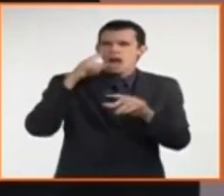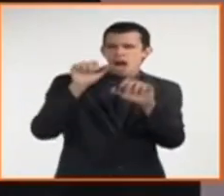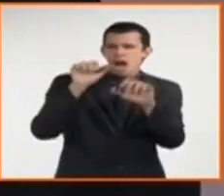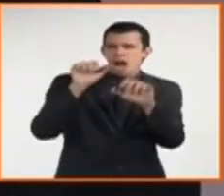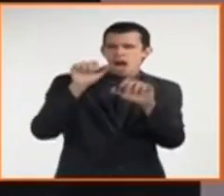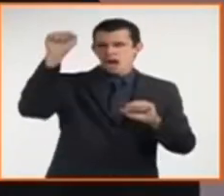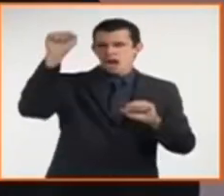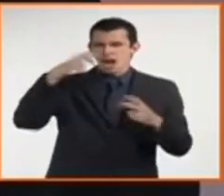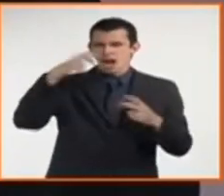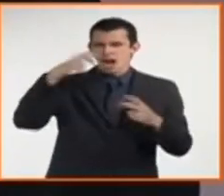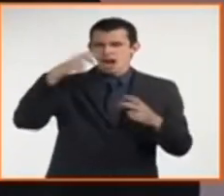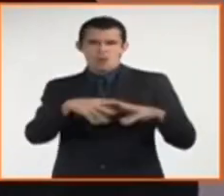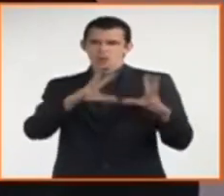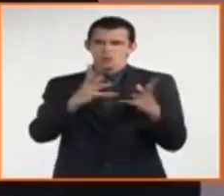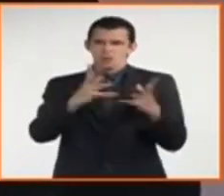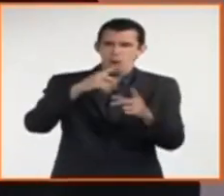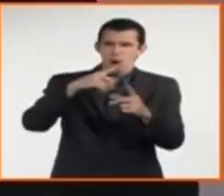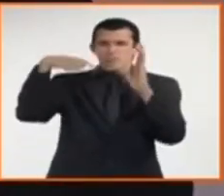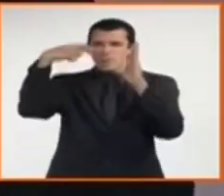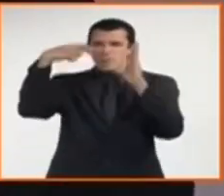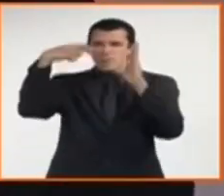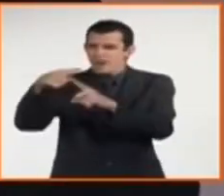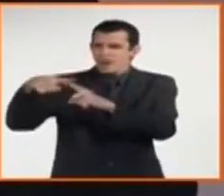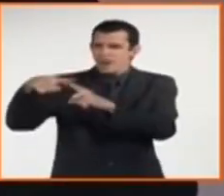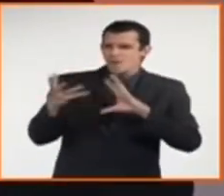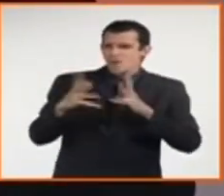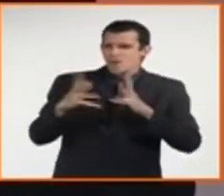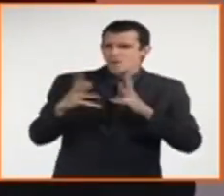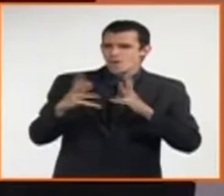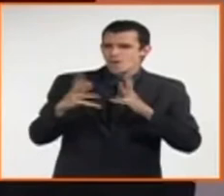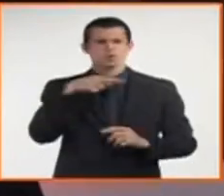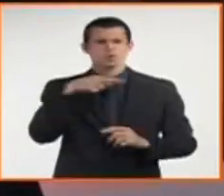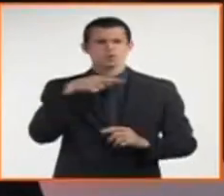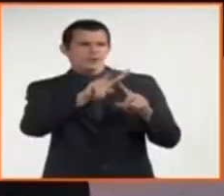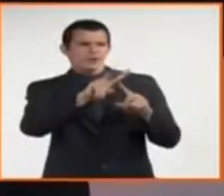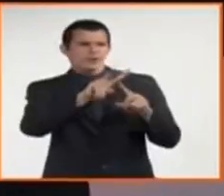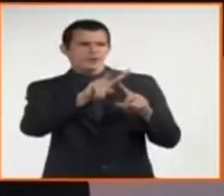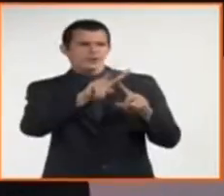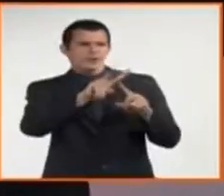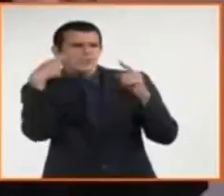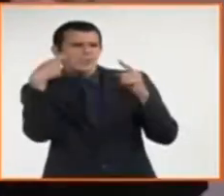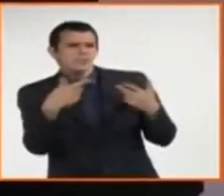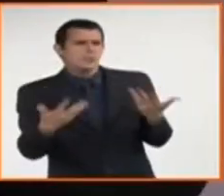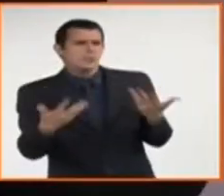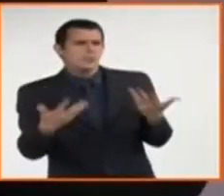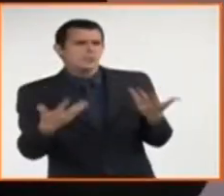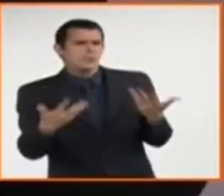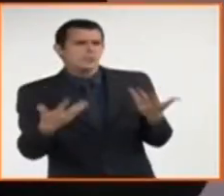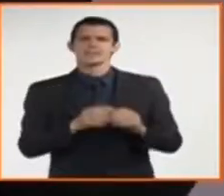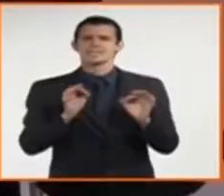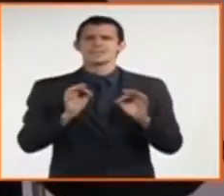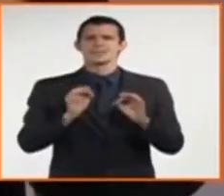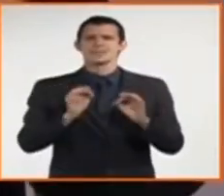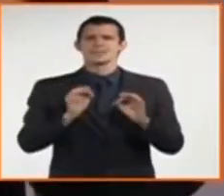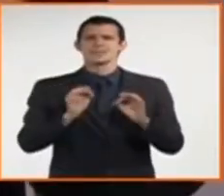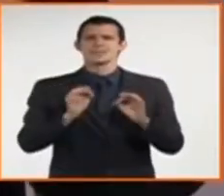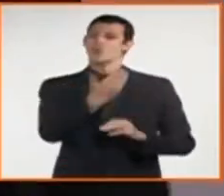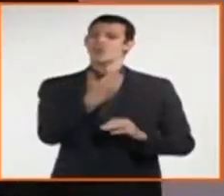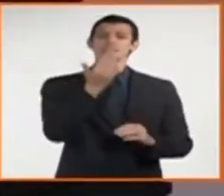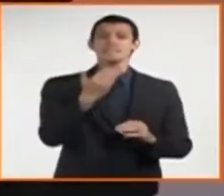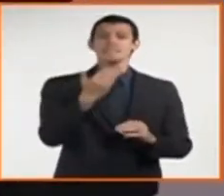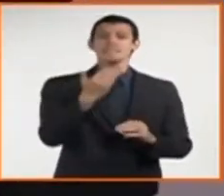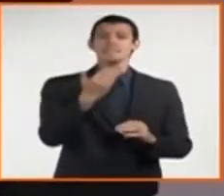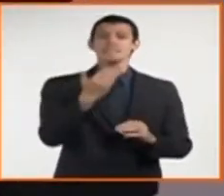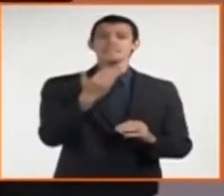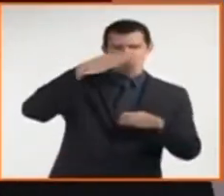el lenguaje de la serie de héroes que son de lesbia o de la silla y bueno y nosotros aplaudimos y